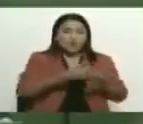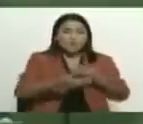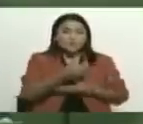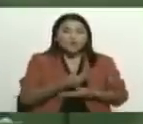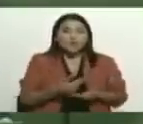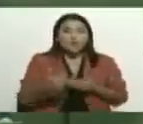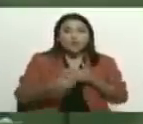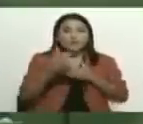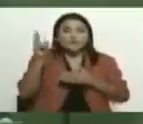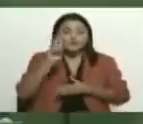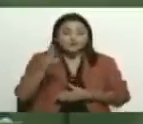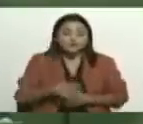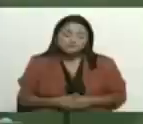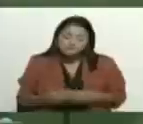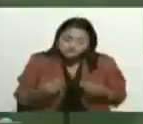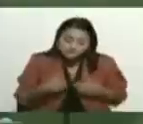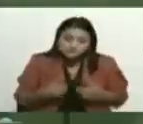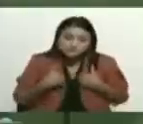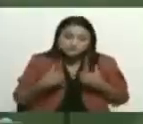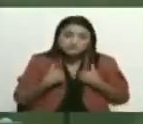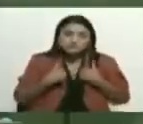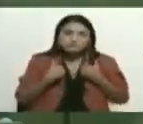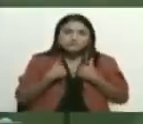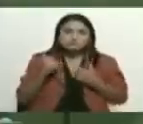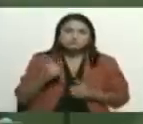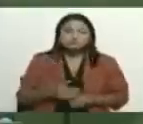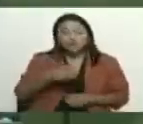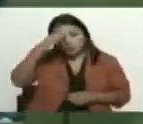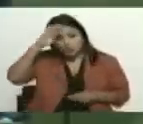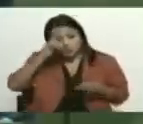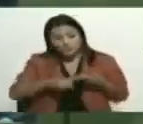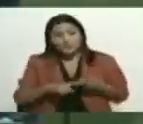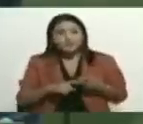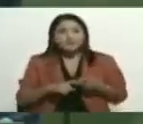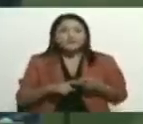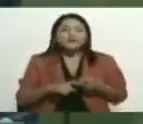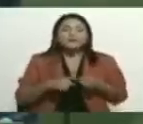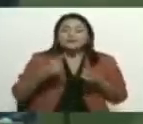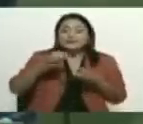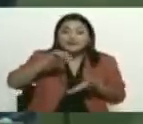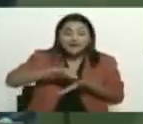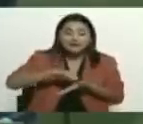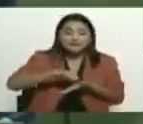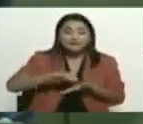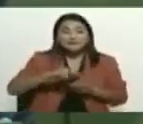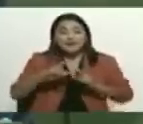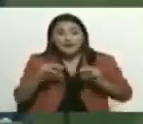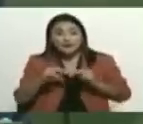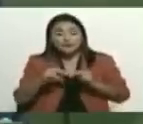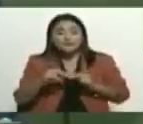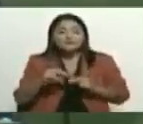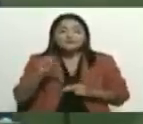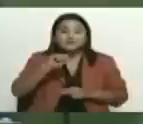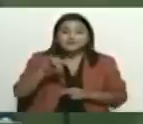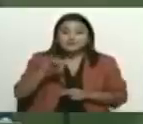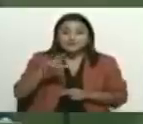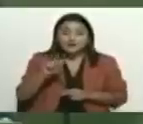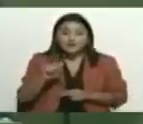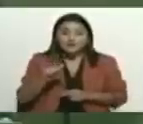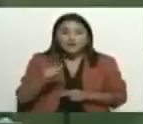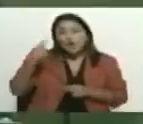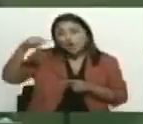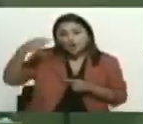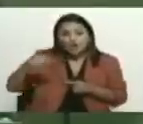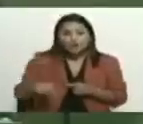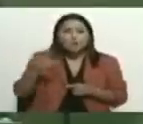financieros a las que está sujeta Venezuela, Cuba, Eritrea, Irán, Nicaragua, Siria, Zimbabue y